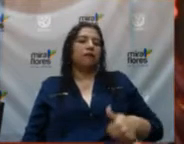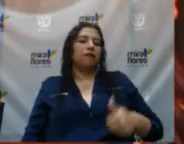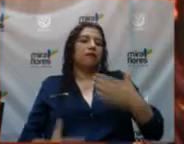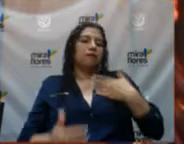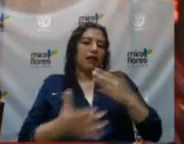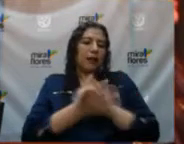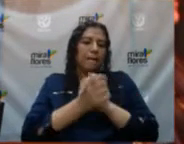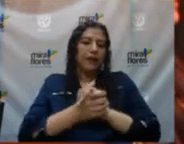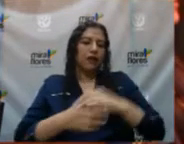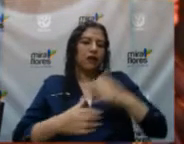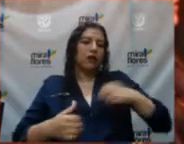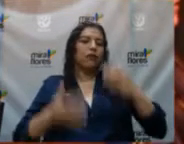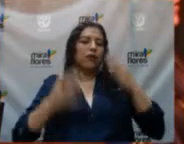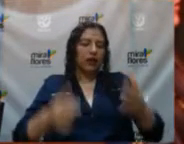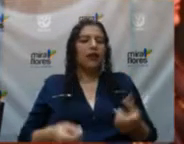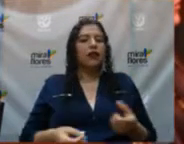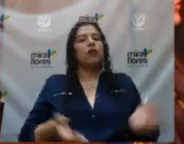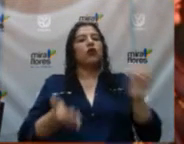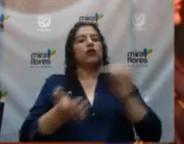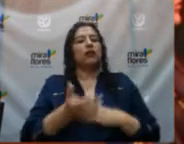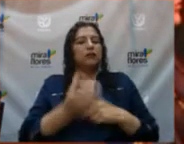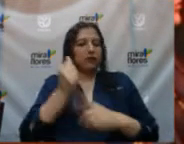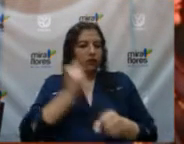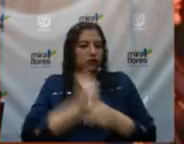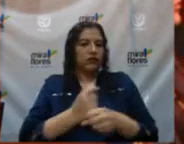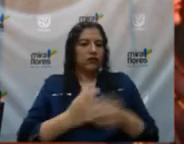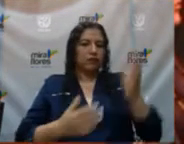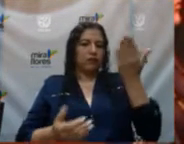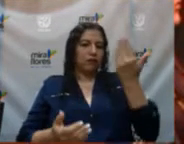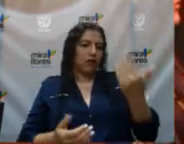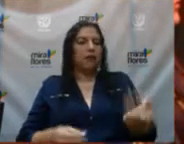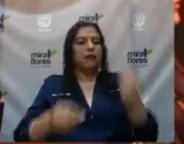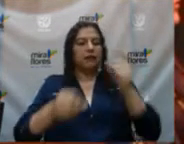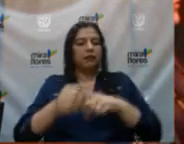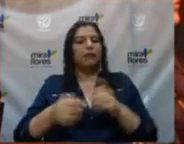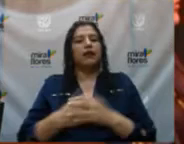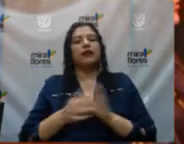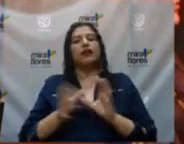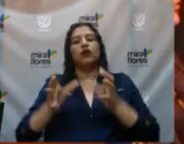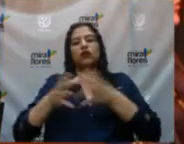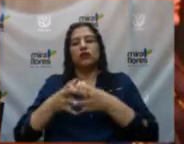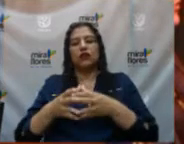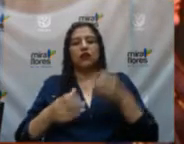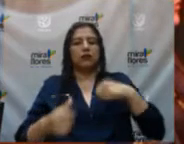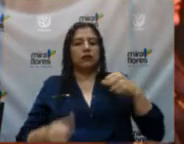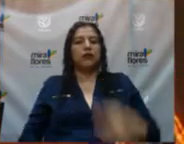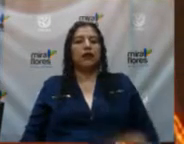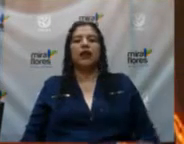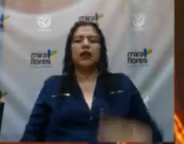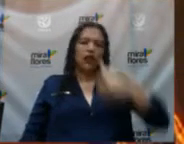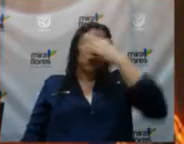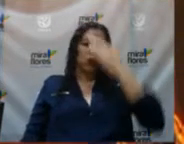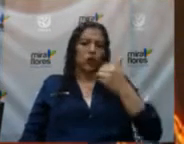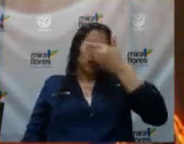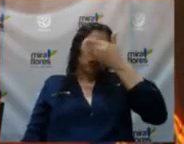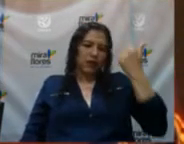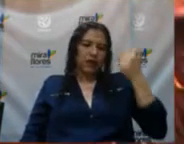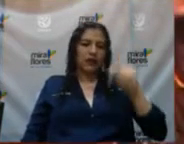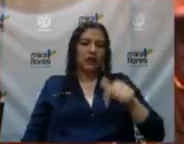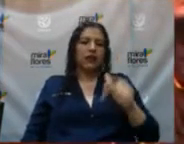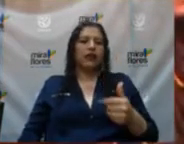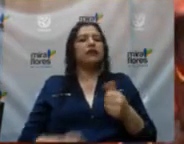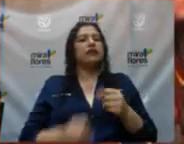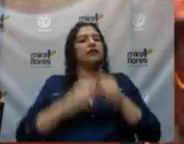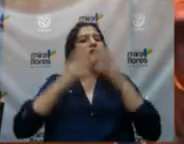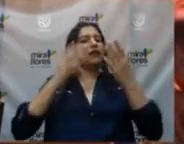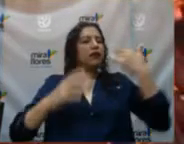su confianza y llamarme a participar en su consejo municipal. Nunca olvidaré el día en que, en este mismo salón,